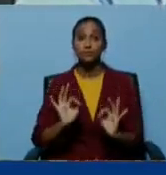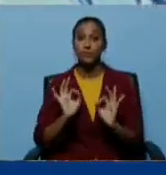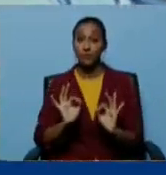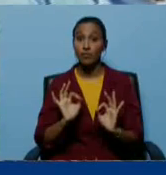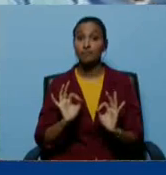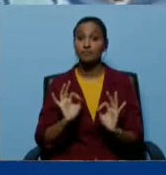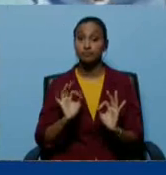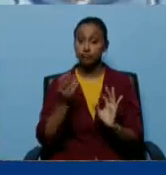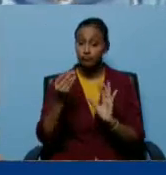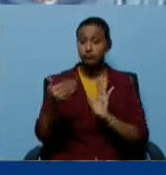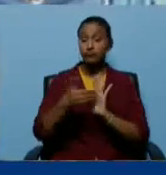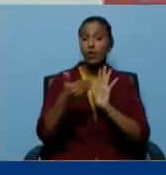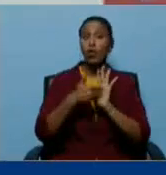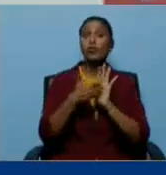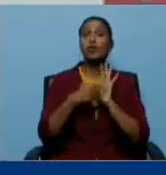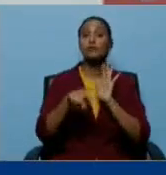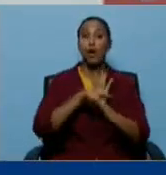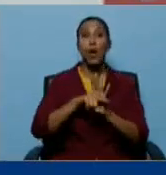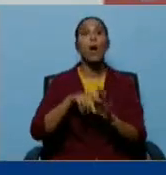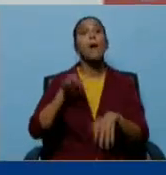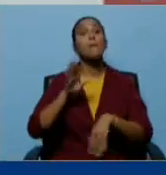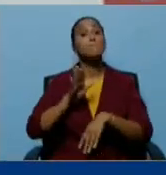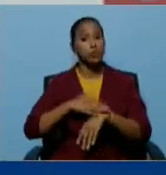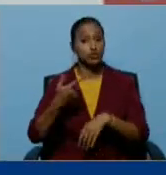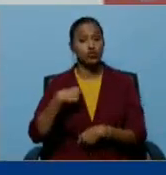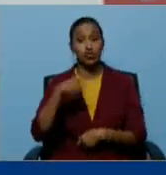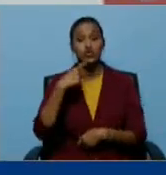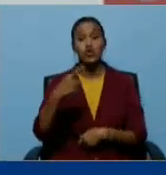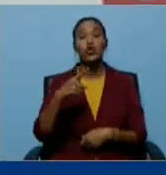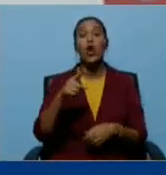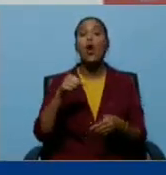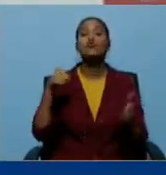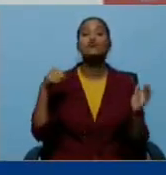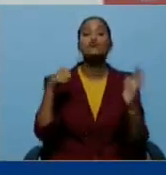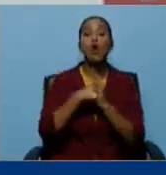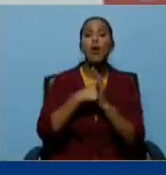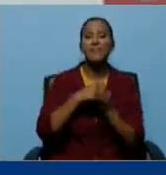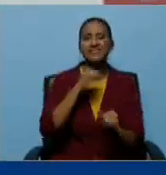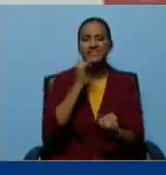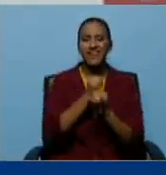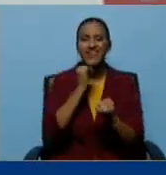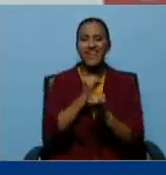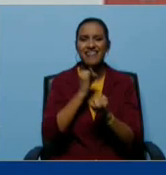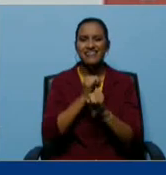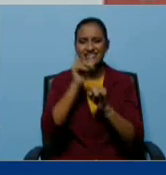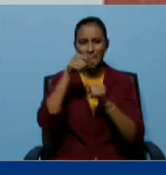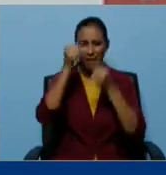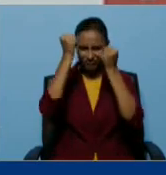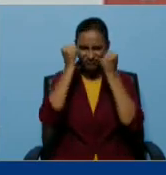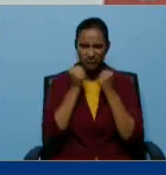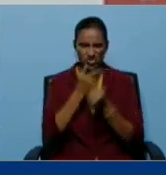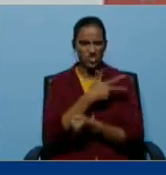criminal. Por eso es que yo llamo golpe cibernético, fascista y criminal, porque utilizaron criminales.